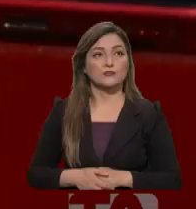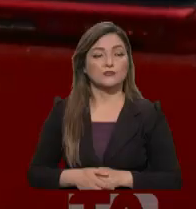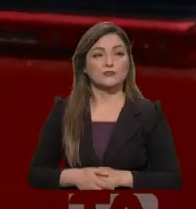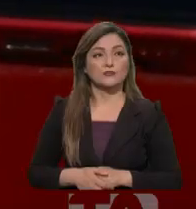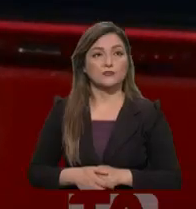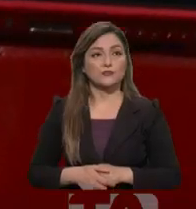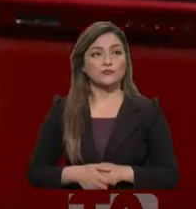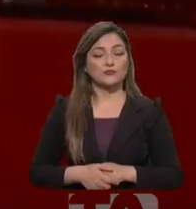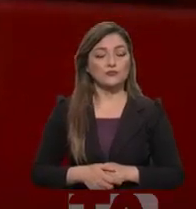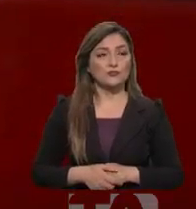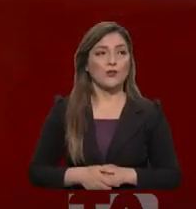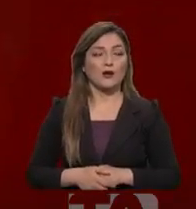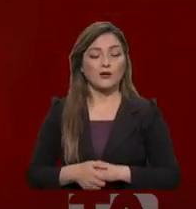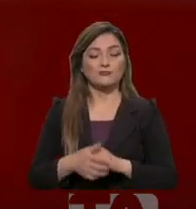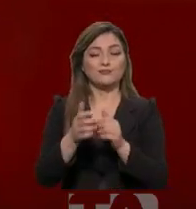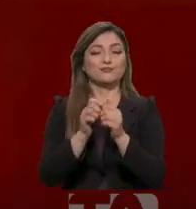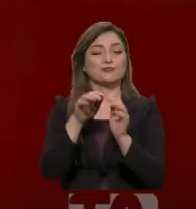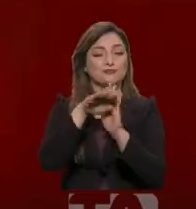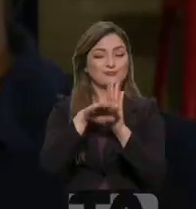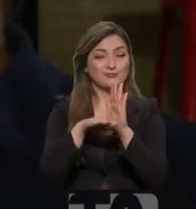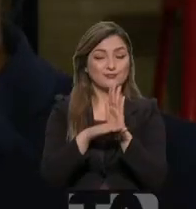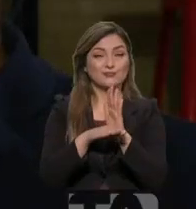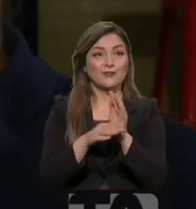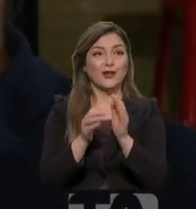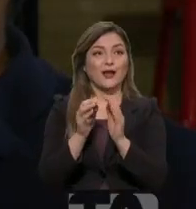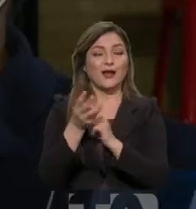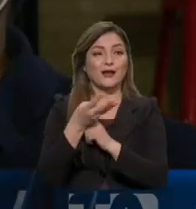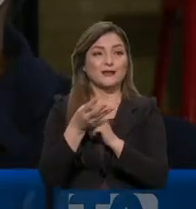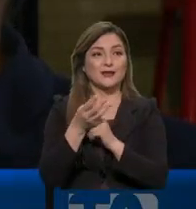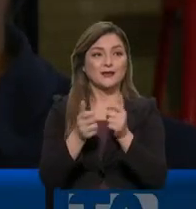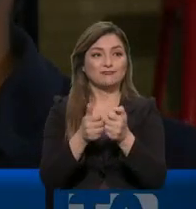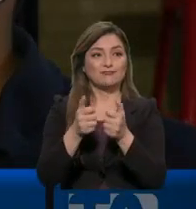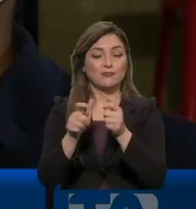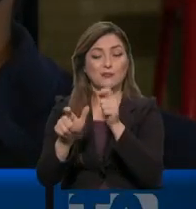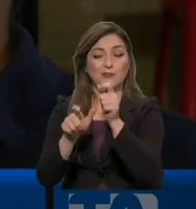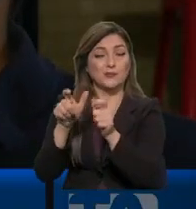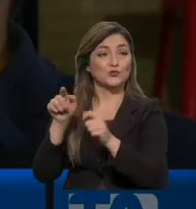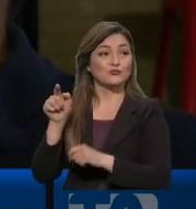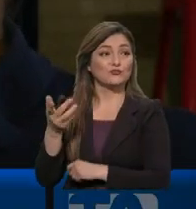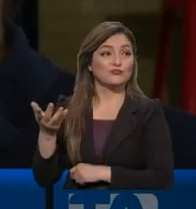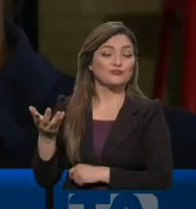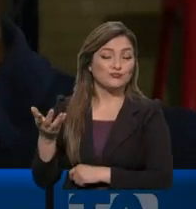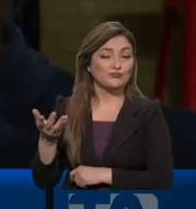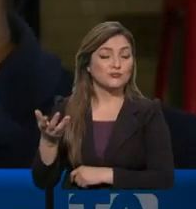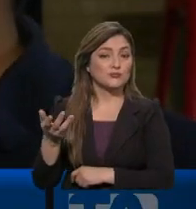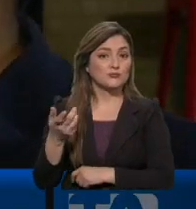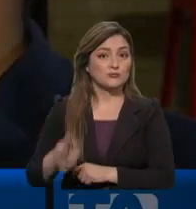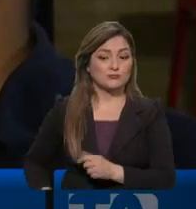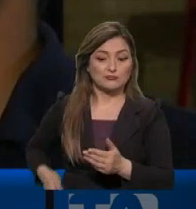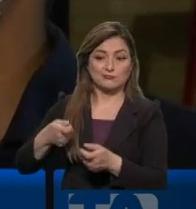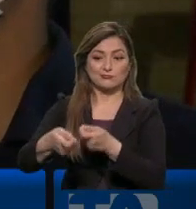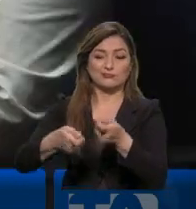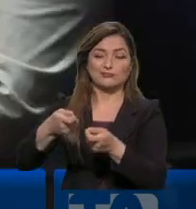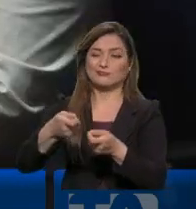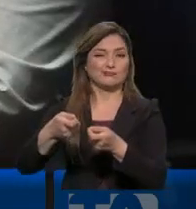Manejar todo lo que es menú digital, consumos digitales, que el cliente no tenga que tener mucho flujo de dinero dentro